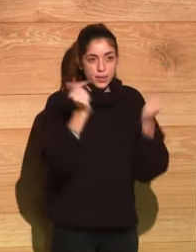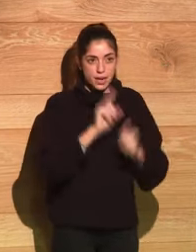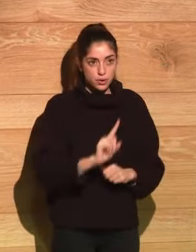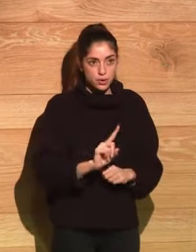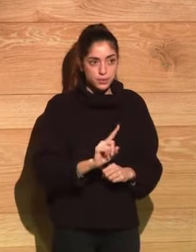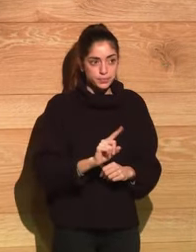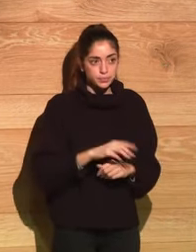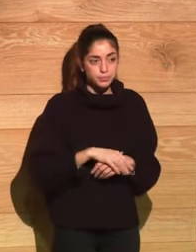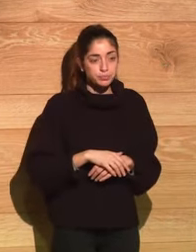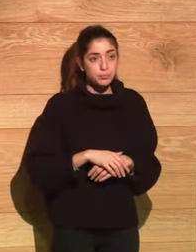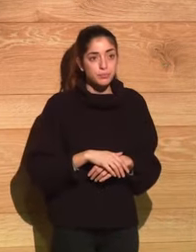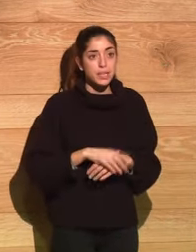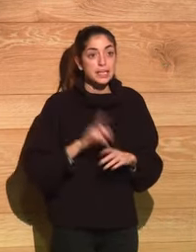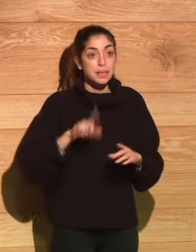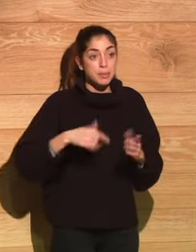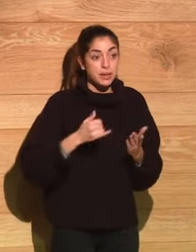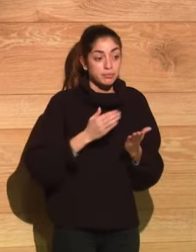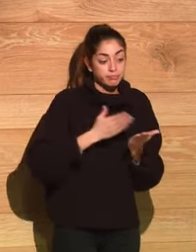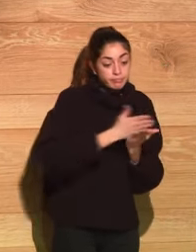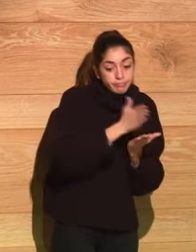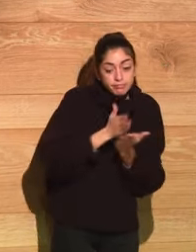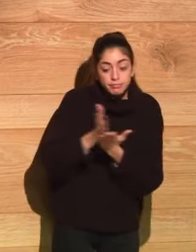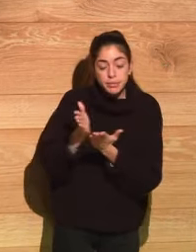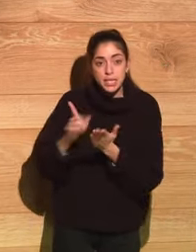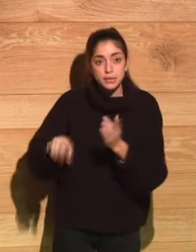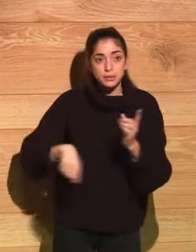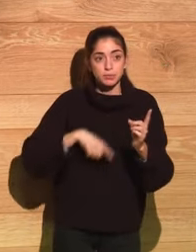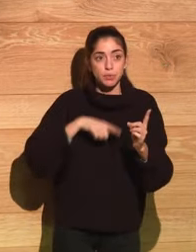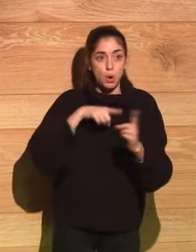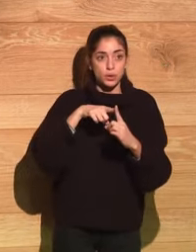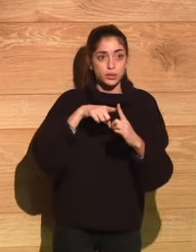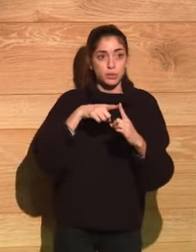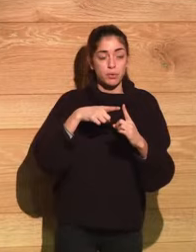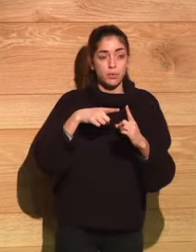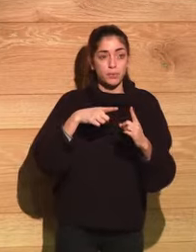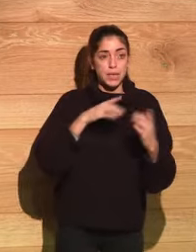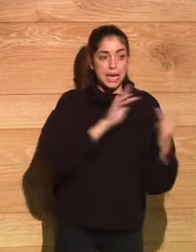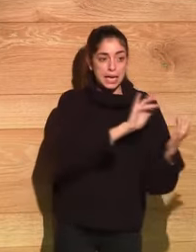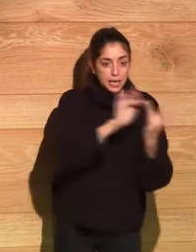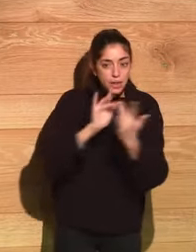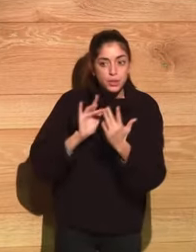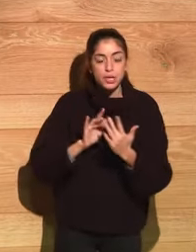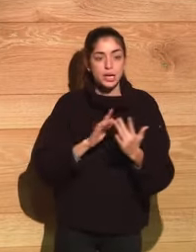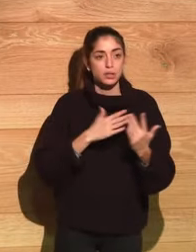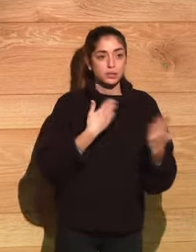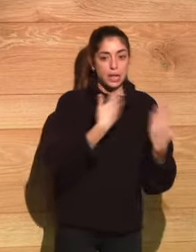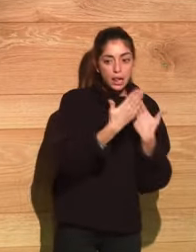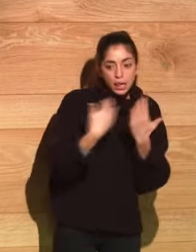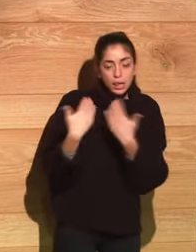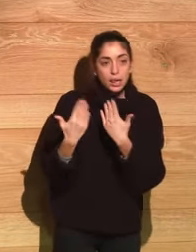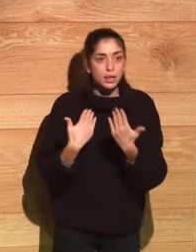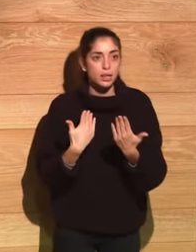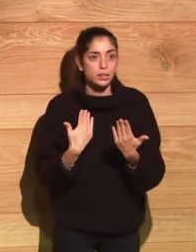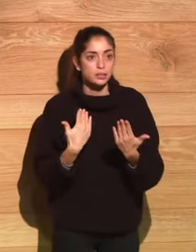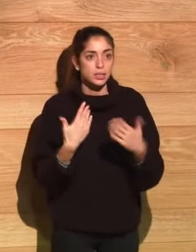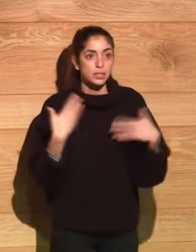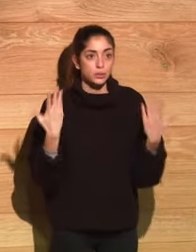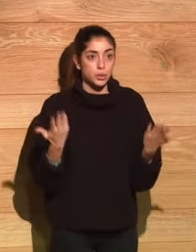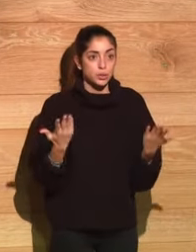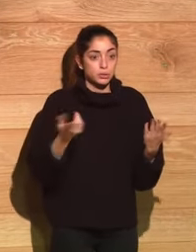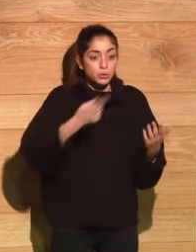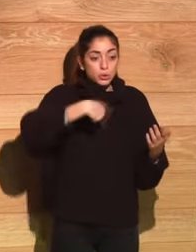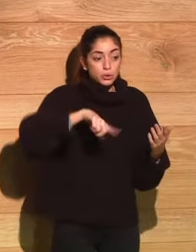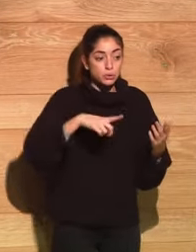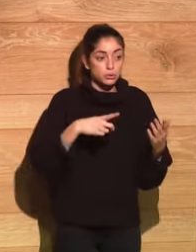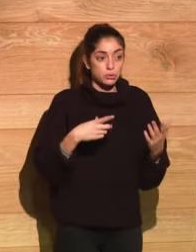las vías que elegimos para crear, para comunicarnos con nosotros, para relacionarnos con nosotros, es que simplemente perdemos lo que somos, perdemos